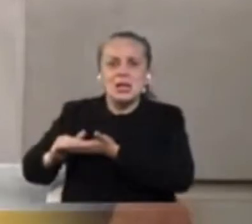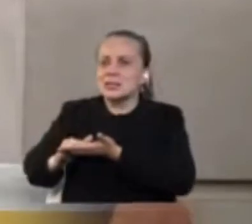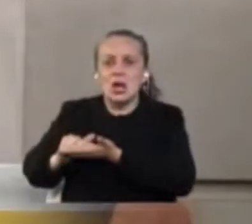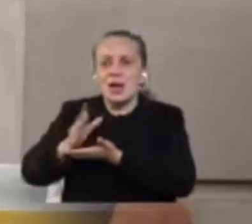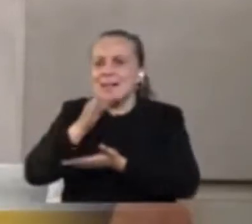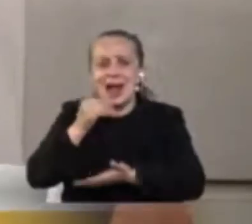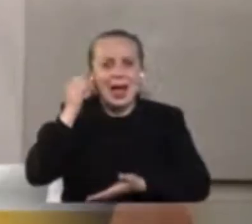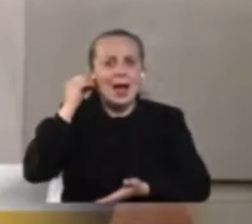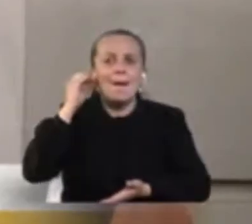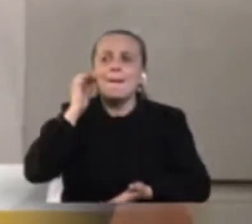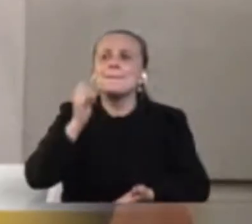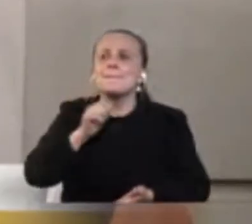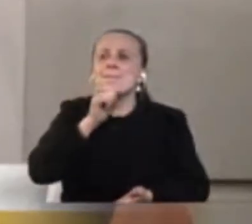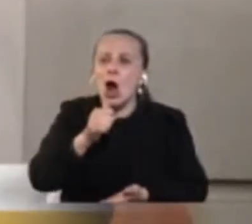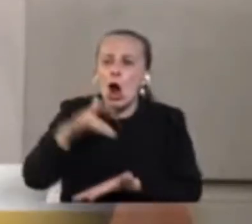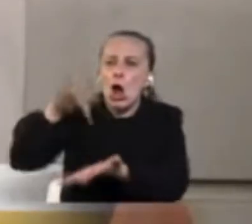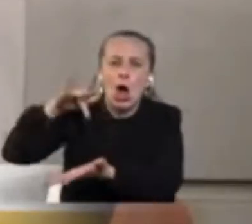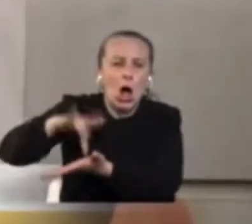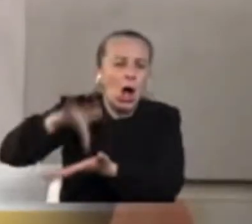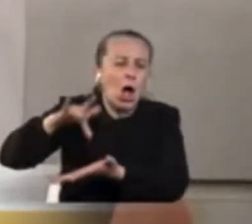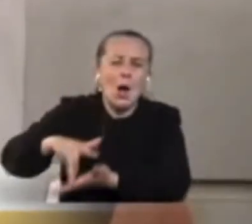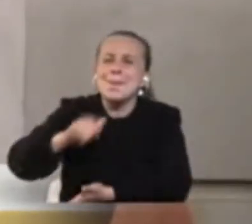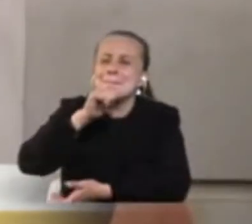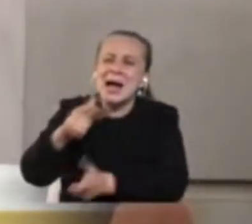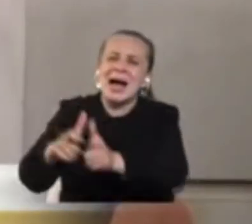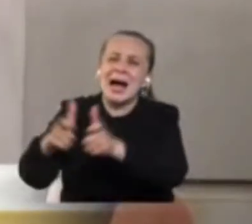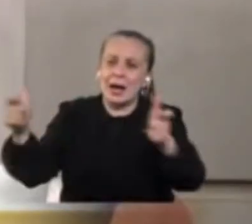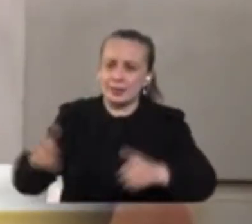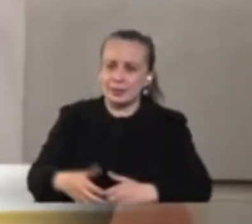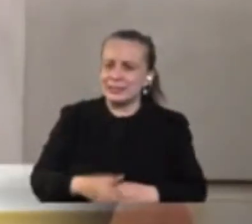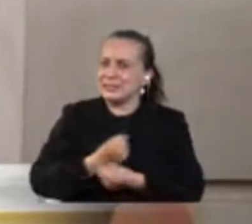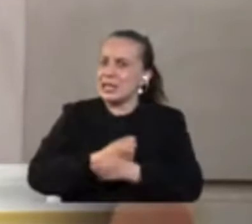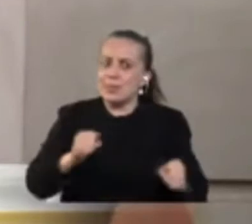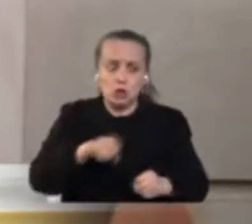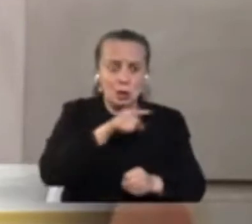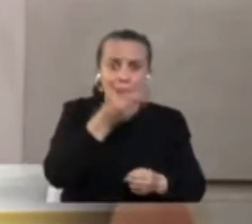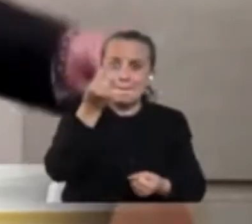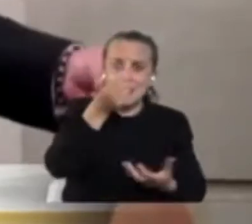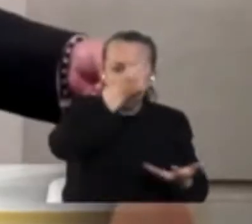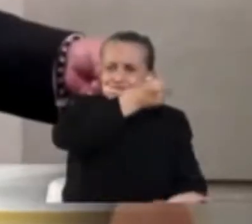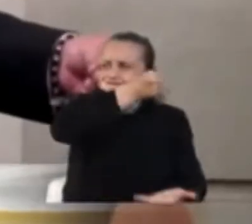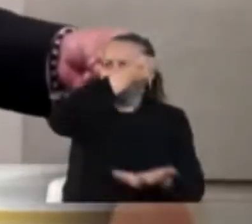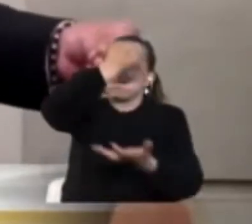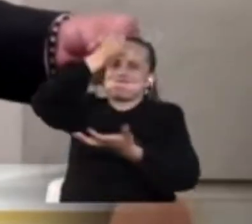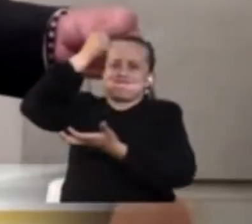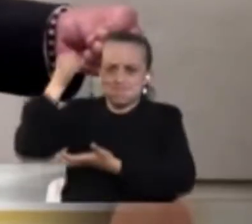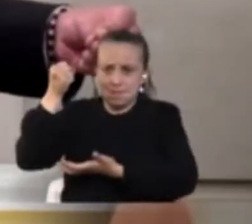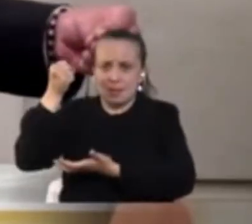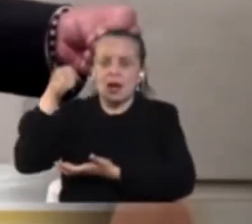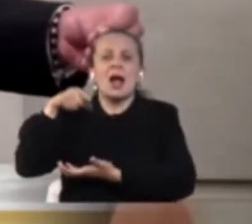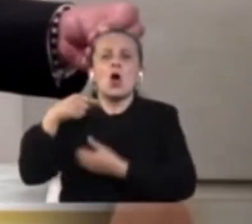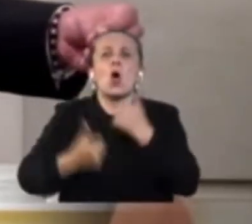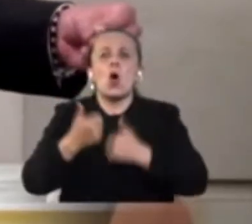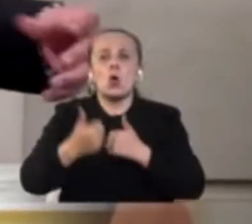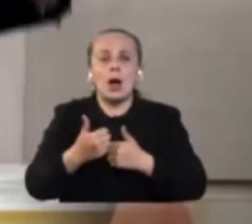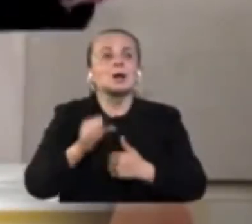aumentar la deuda. Siendo un recurso de la nación, se lo compra al Banco de la